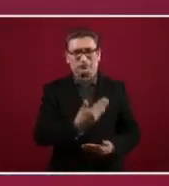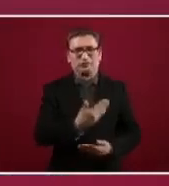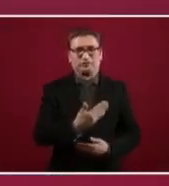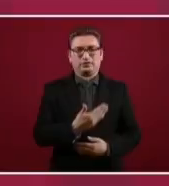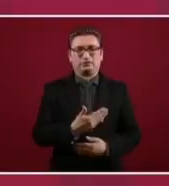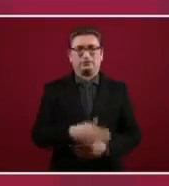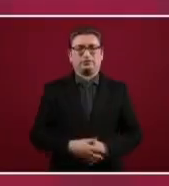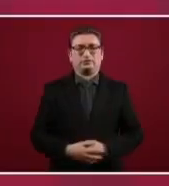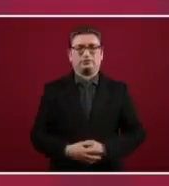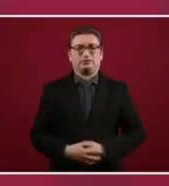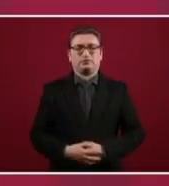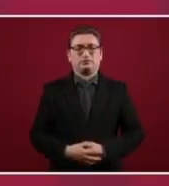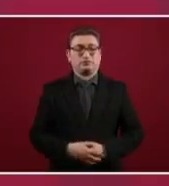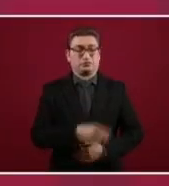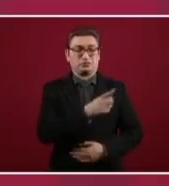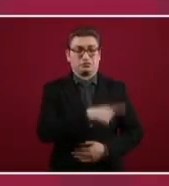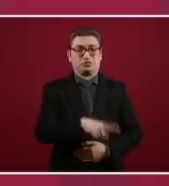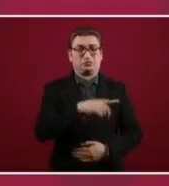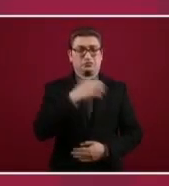llamen